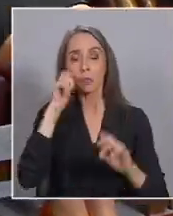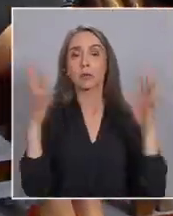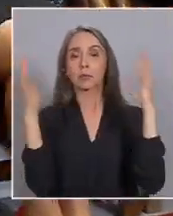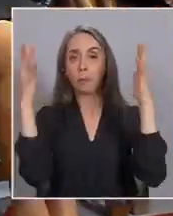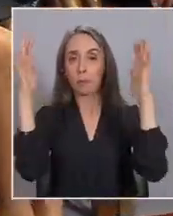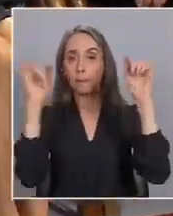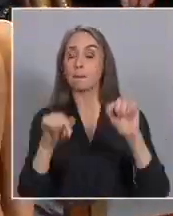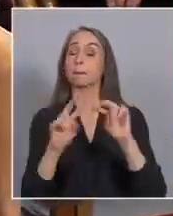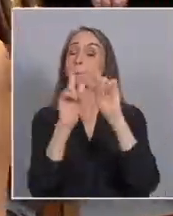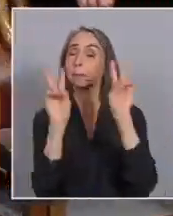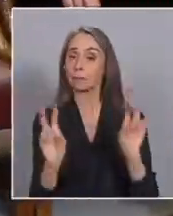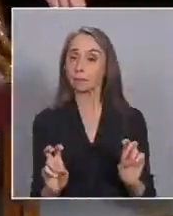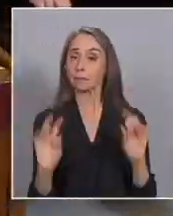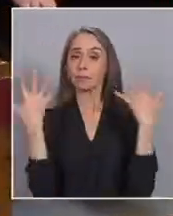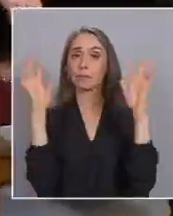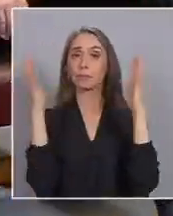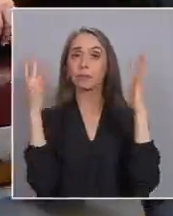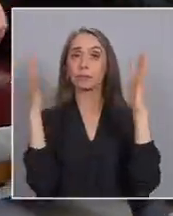En esta materia